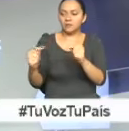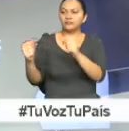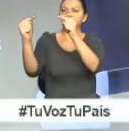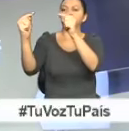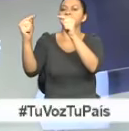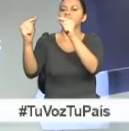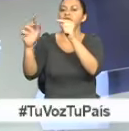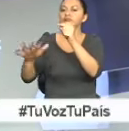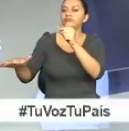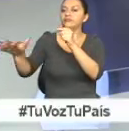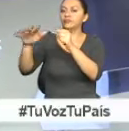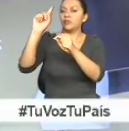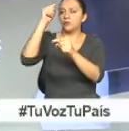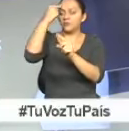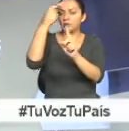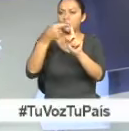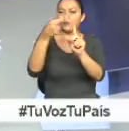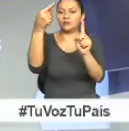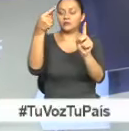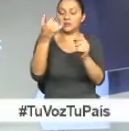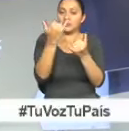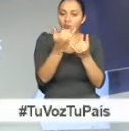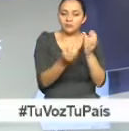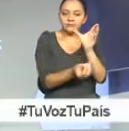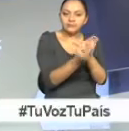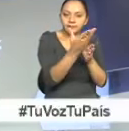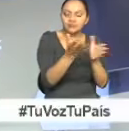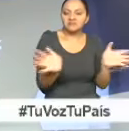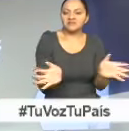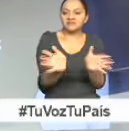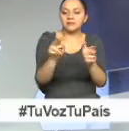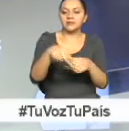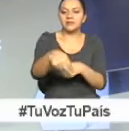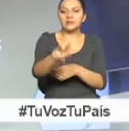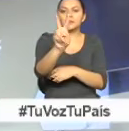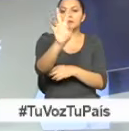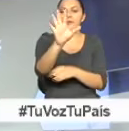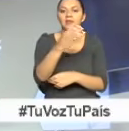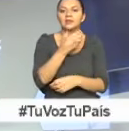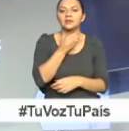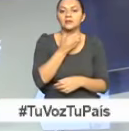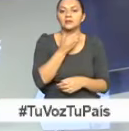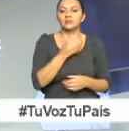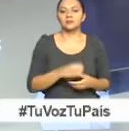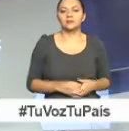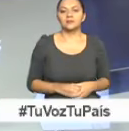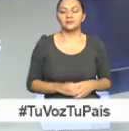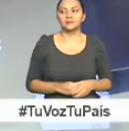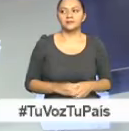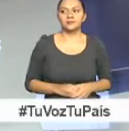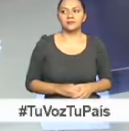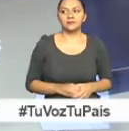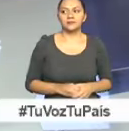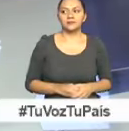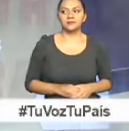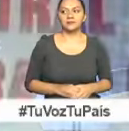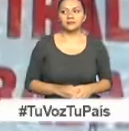la Unión Nacional de Educadores y sectores de oposición plantean llevar a cabo este jueves 25 de